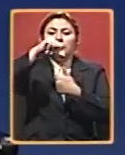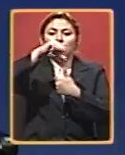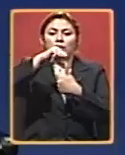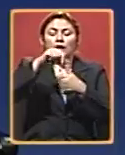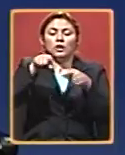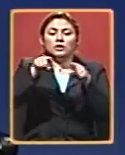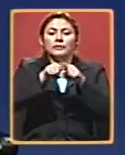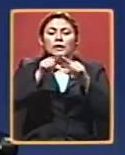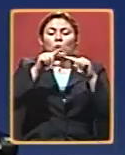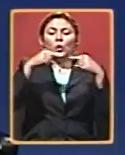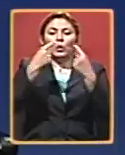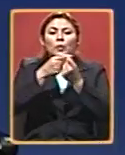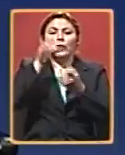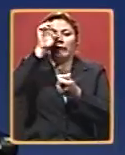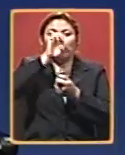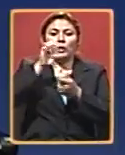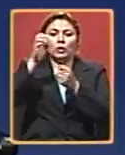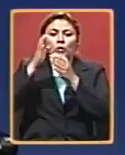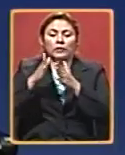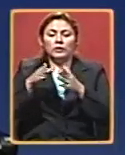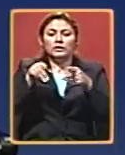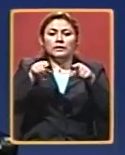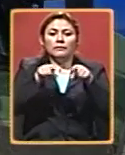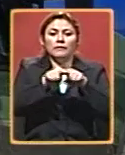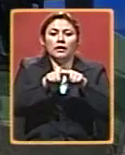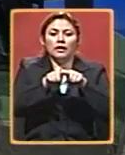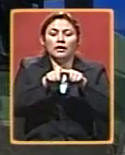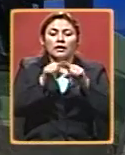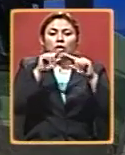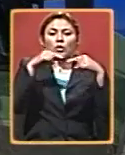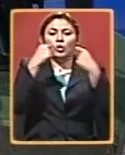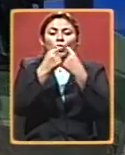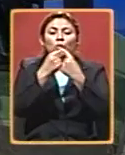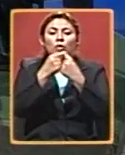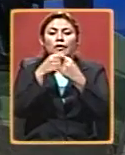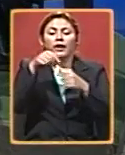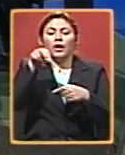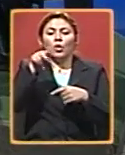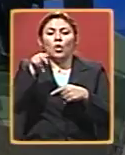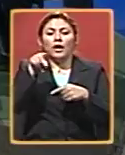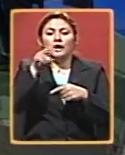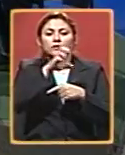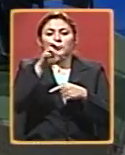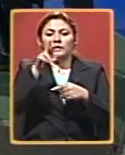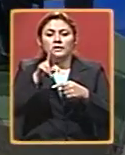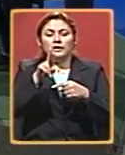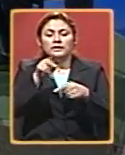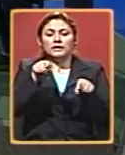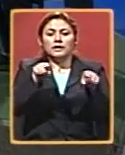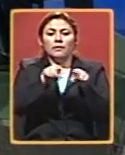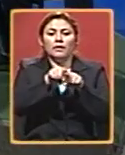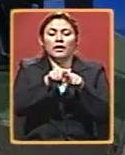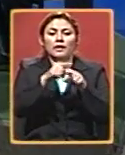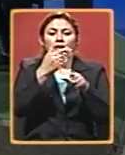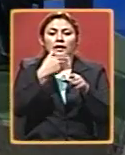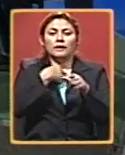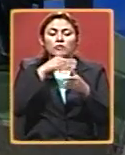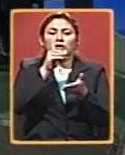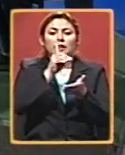europeos y un grupo de colegas costarricenses. Tenemos al